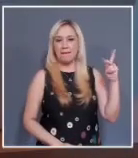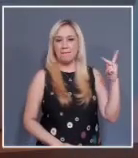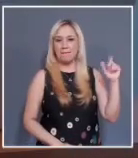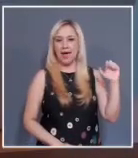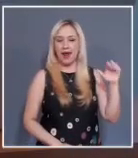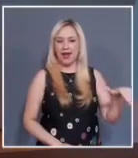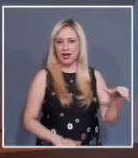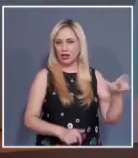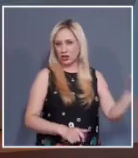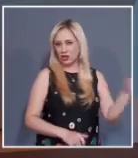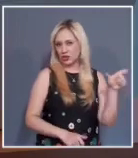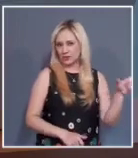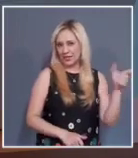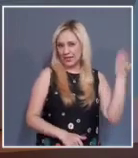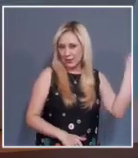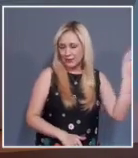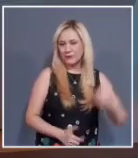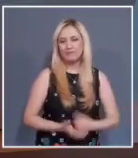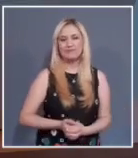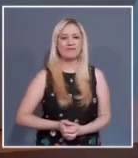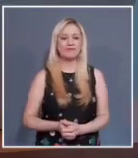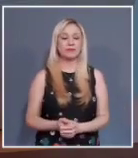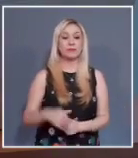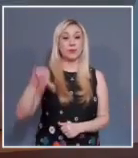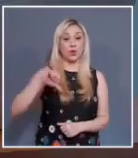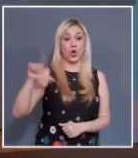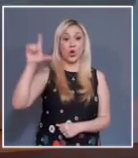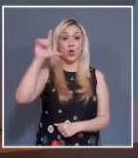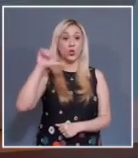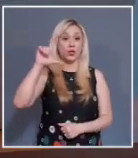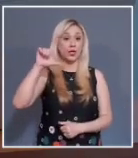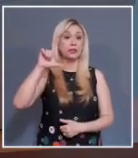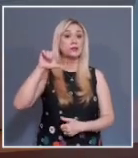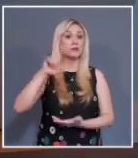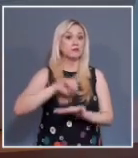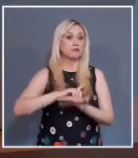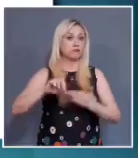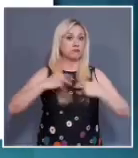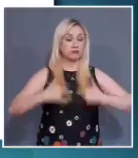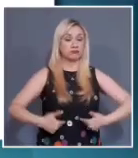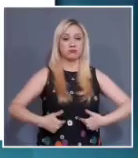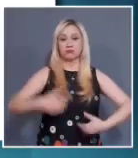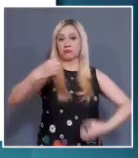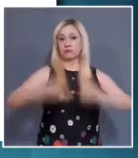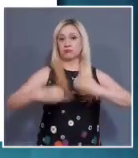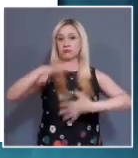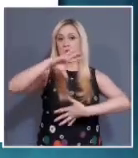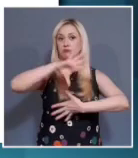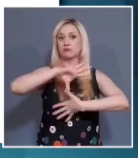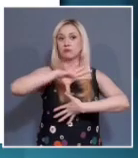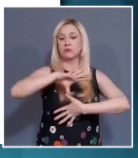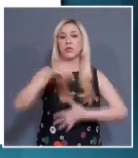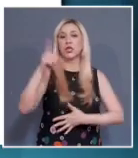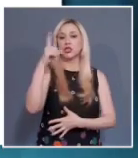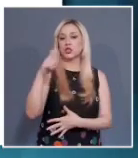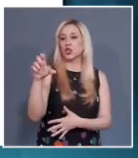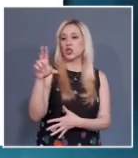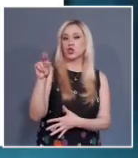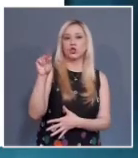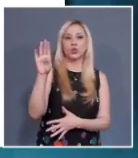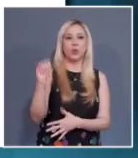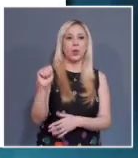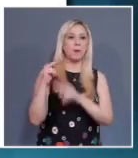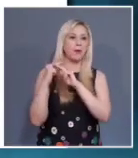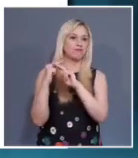Este lunes, la Corte Interamericana de Derechos Humanos inició su 159 periodo ordinario de sesiones. En esta ocasión,